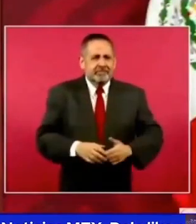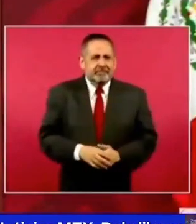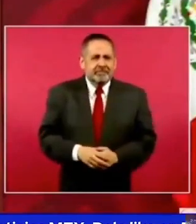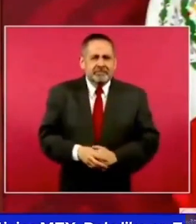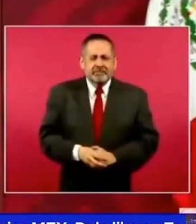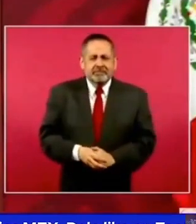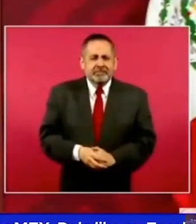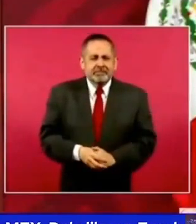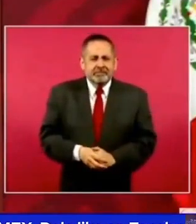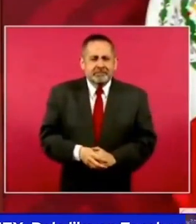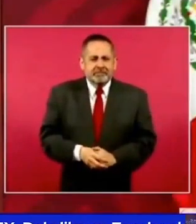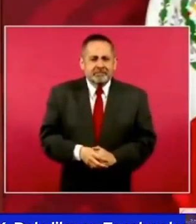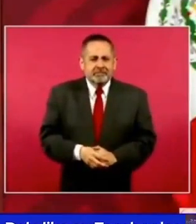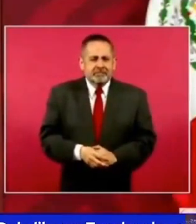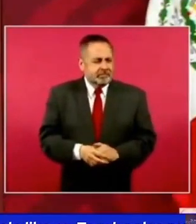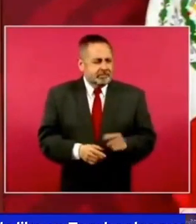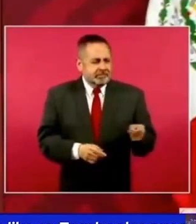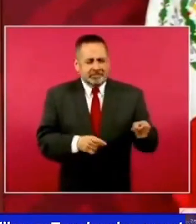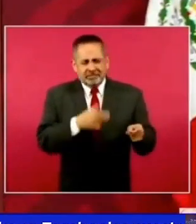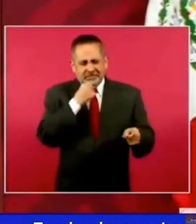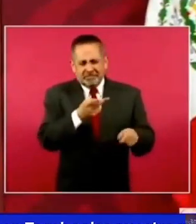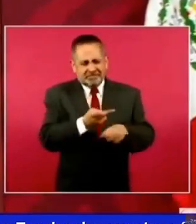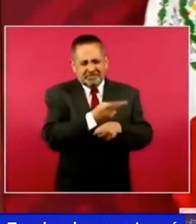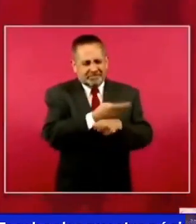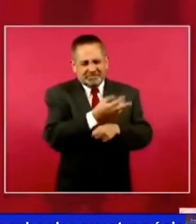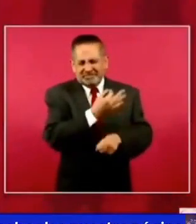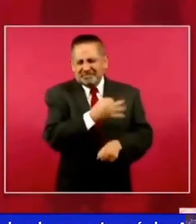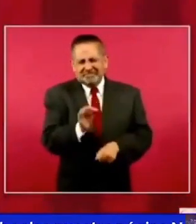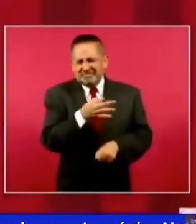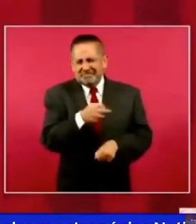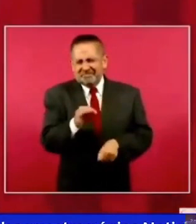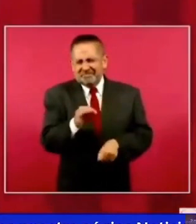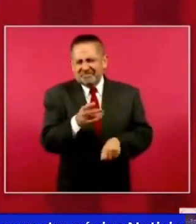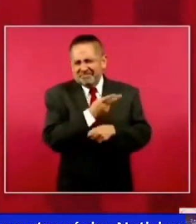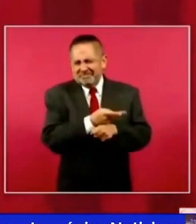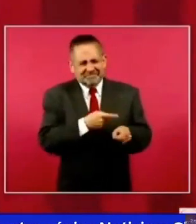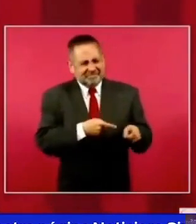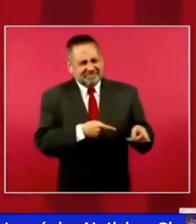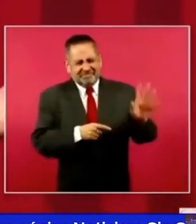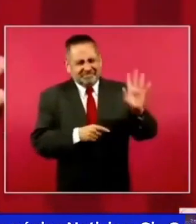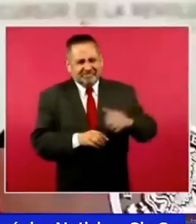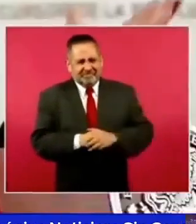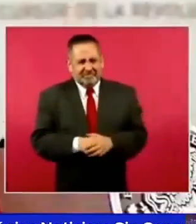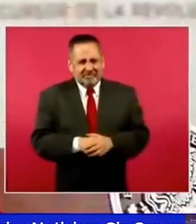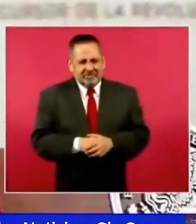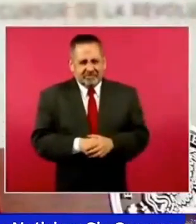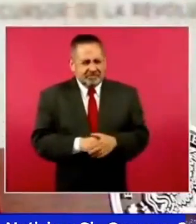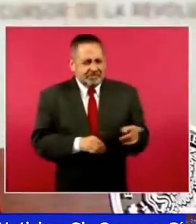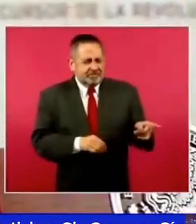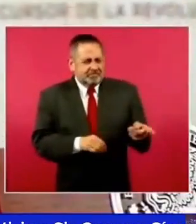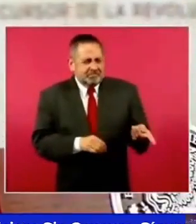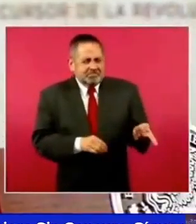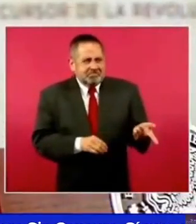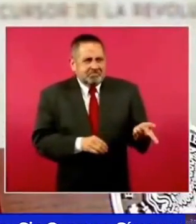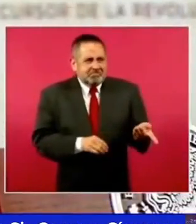¿no? Grosero, majadero. Que no tienen remedio, pues,